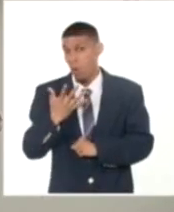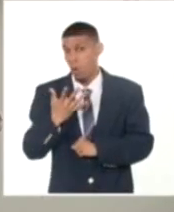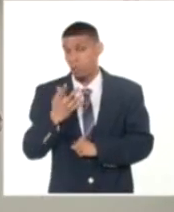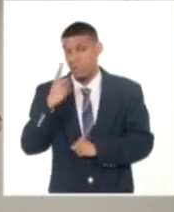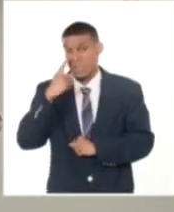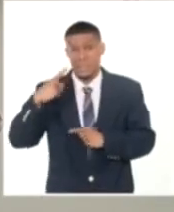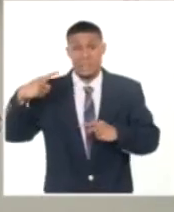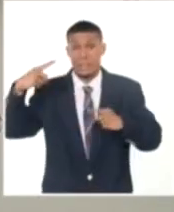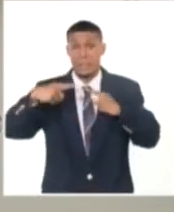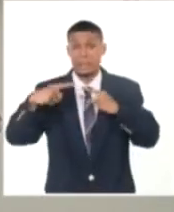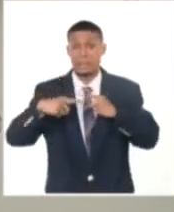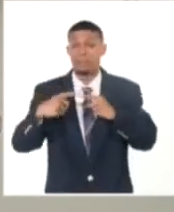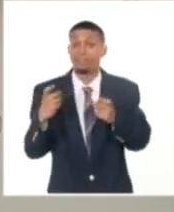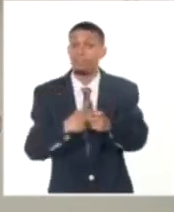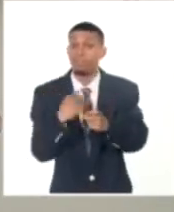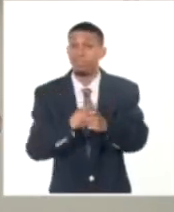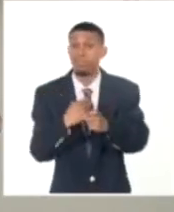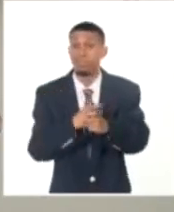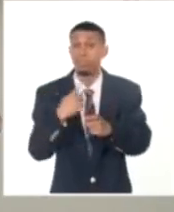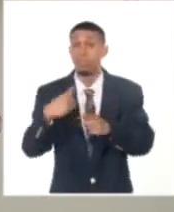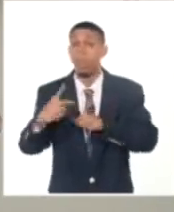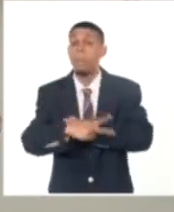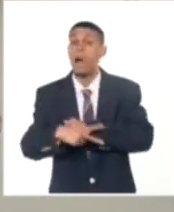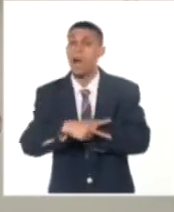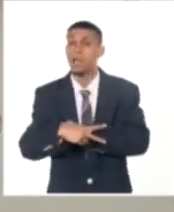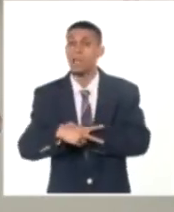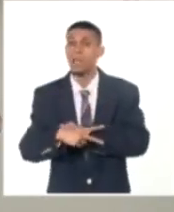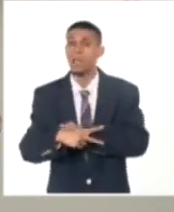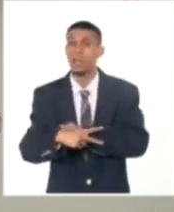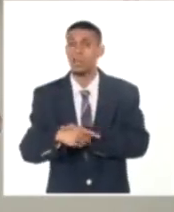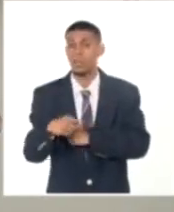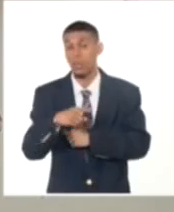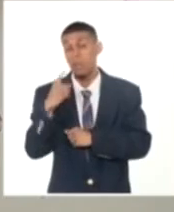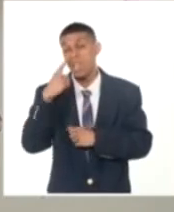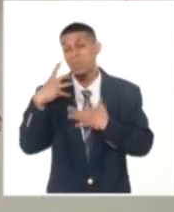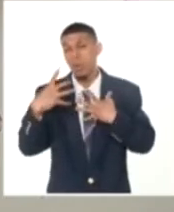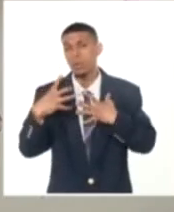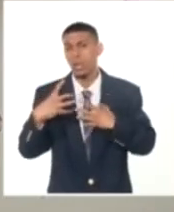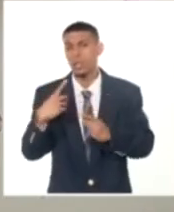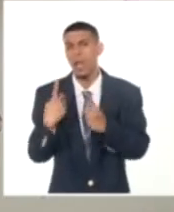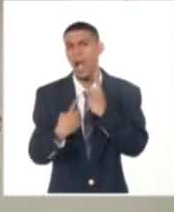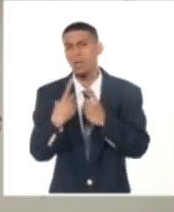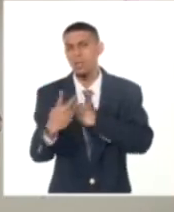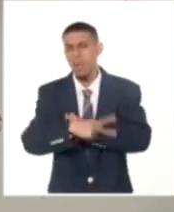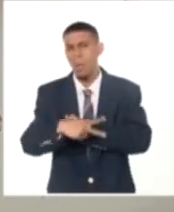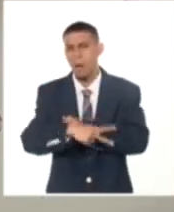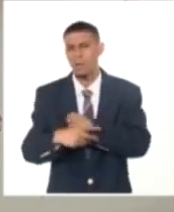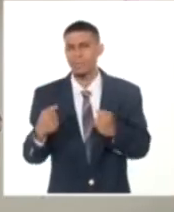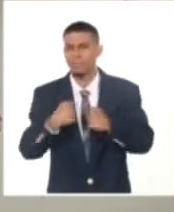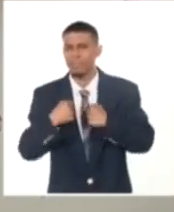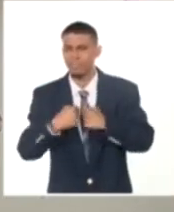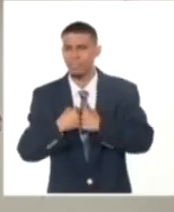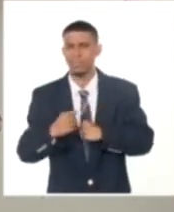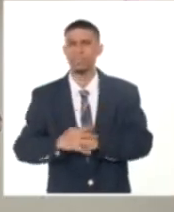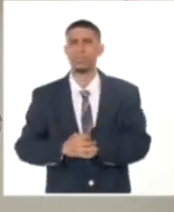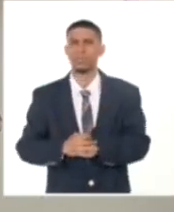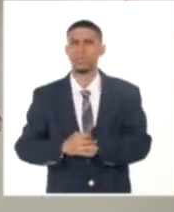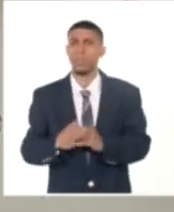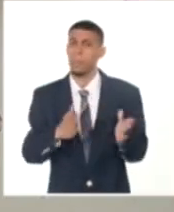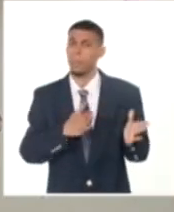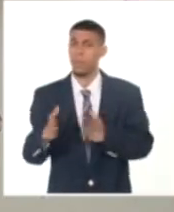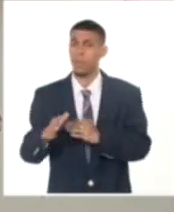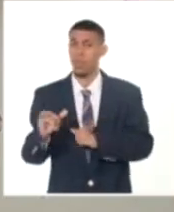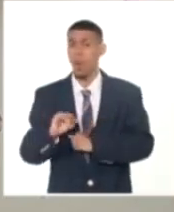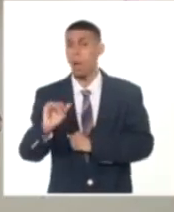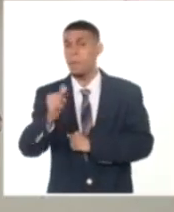parece a los de acá muy lejana, pero termina siendo el pan nuestro más caro. También el BRICS, de la mano ahora de Rousseff al